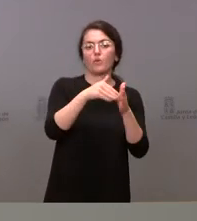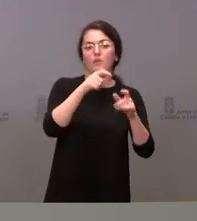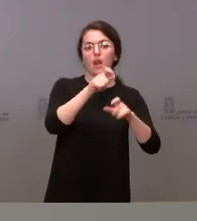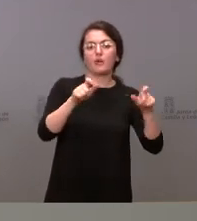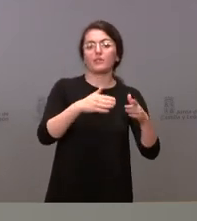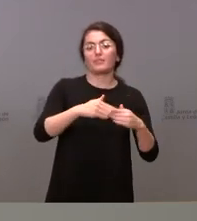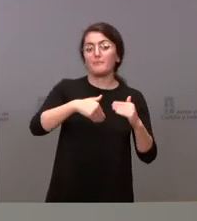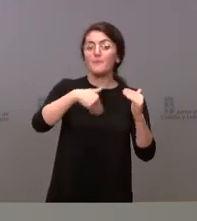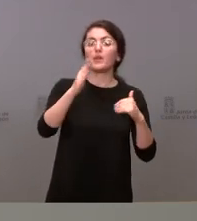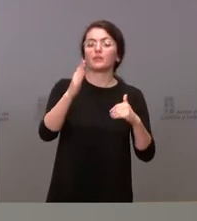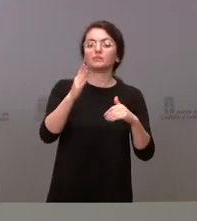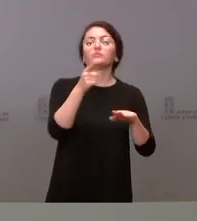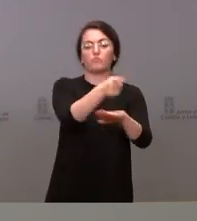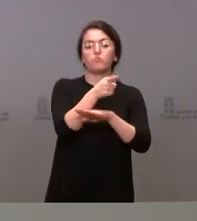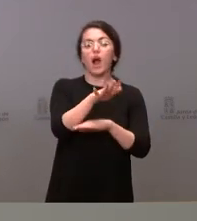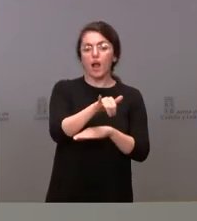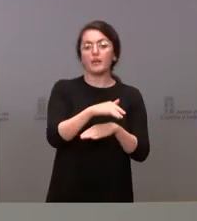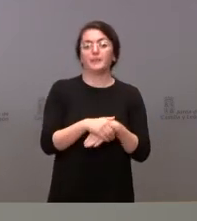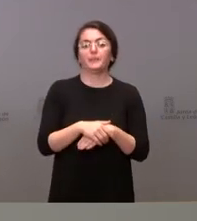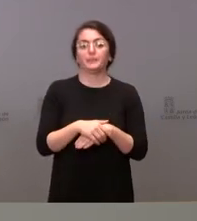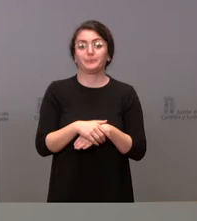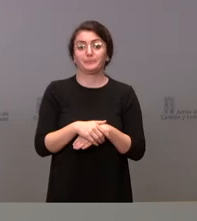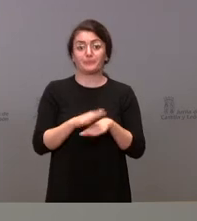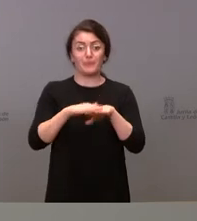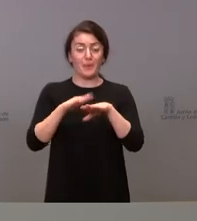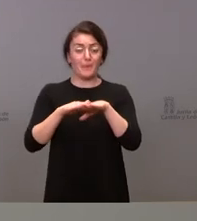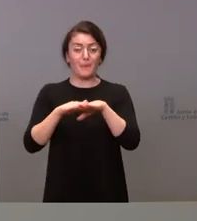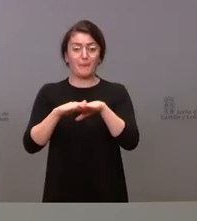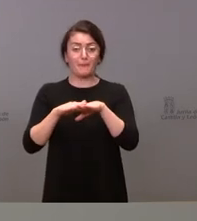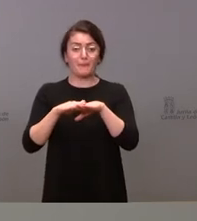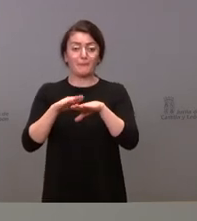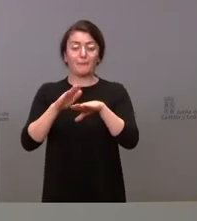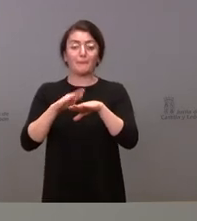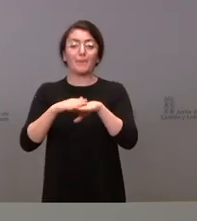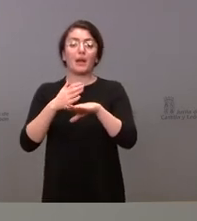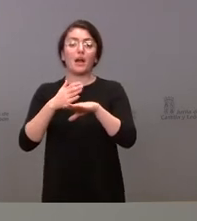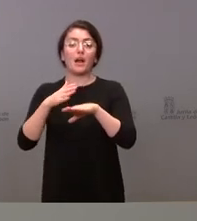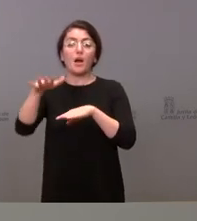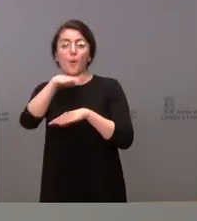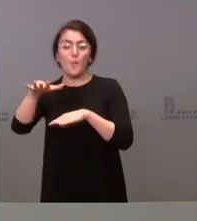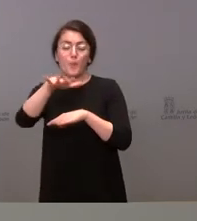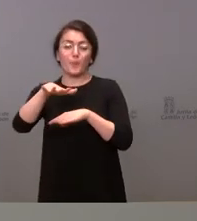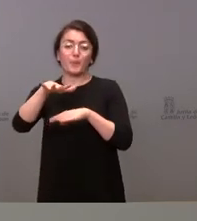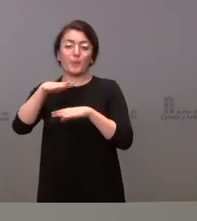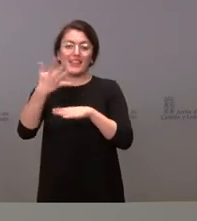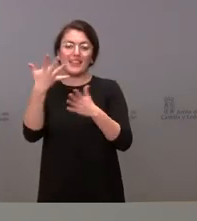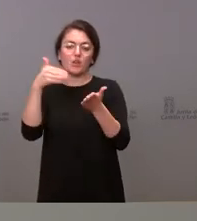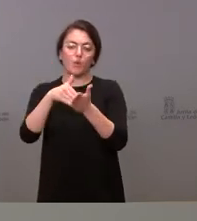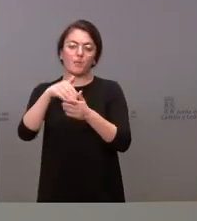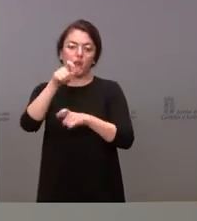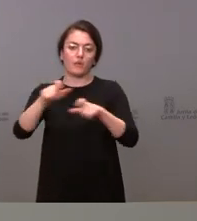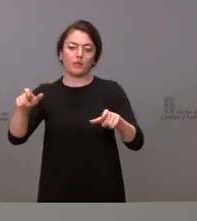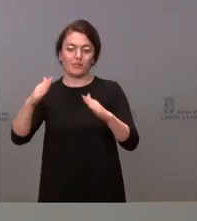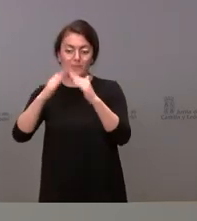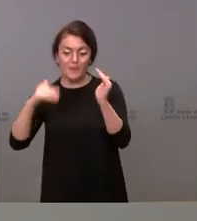Administración autonómica, recogidas en el proyecto. Para entidades locales de menos de 5.000 habitantes, que es donde los plenos tienen que decidir cuáles